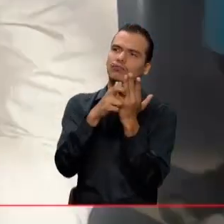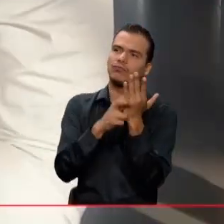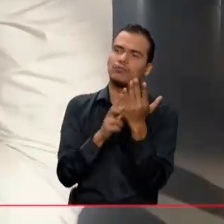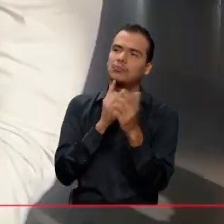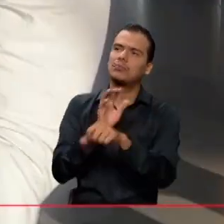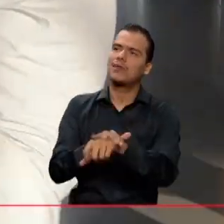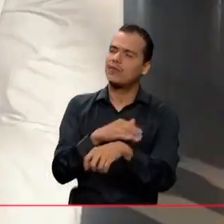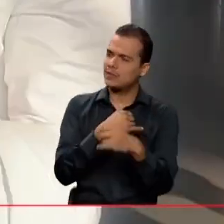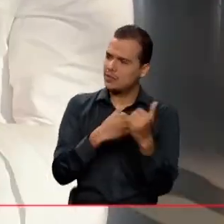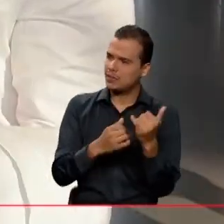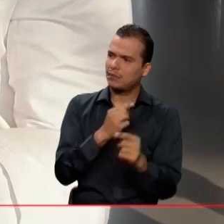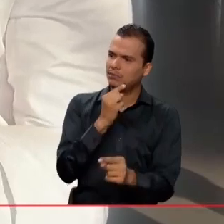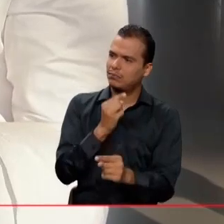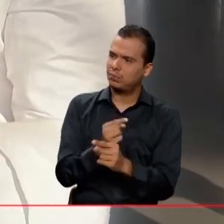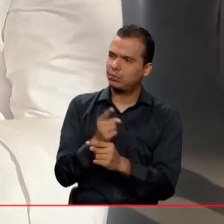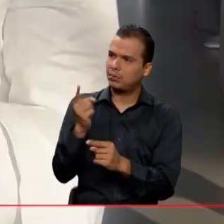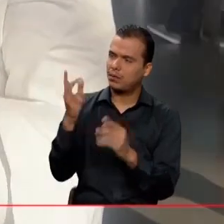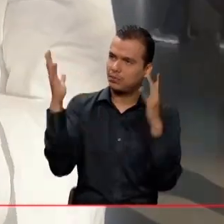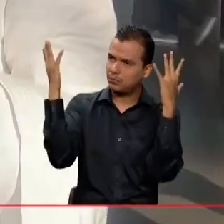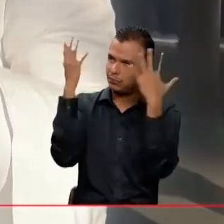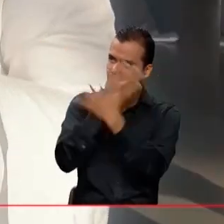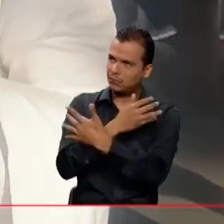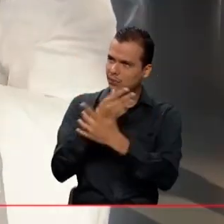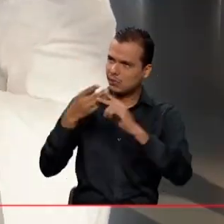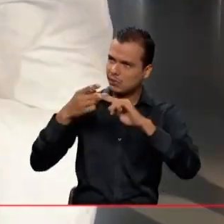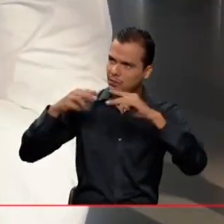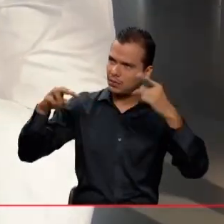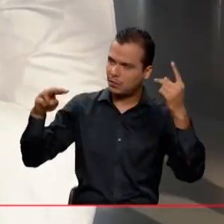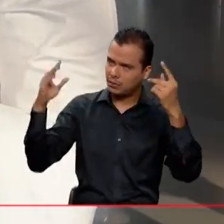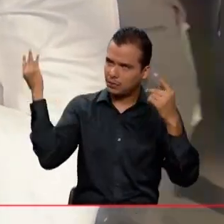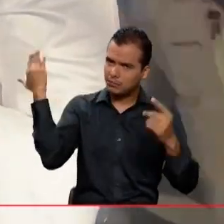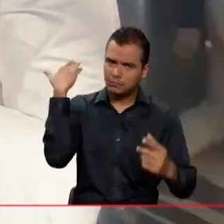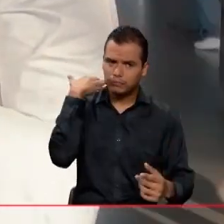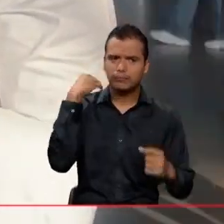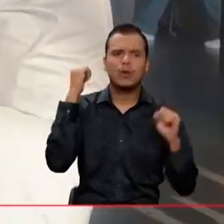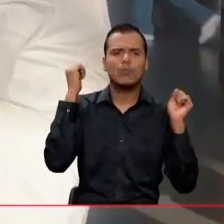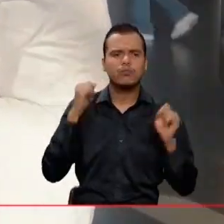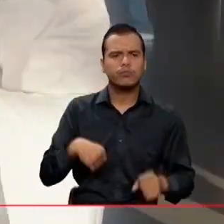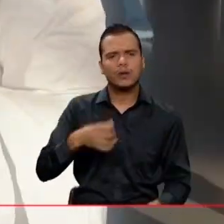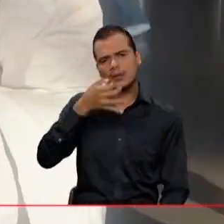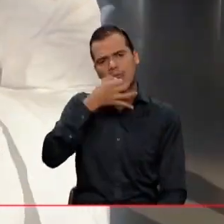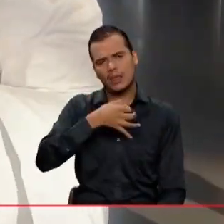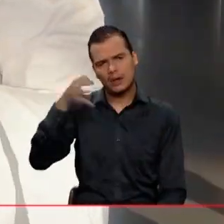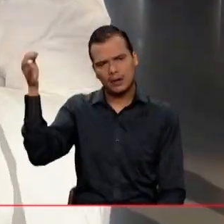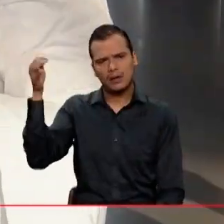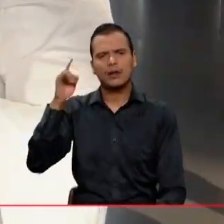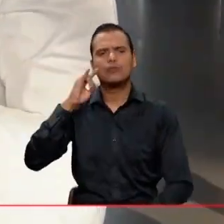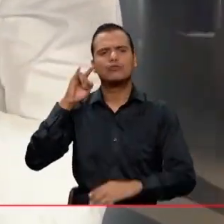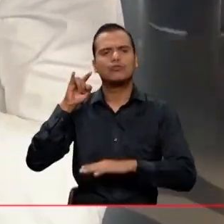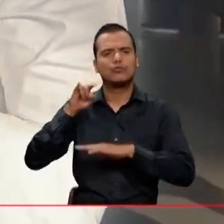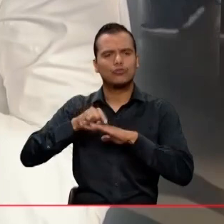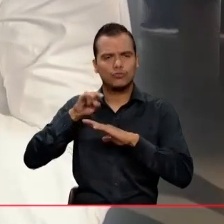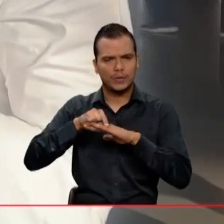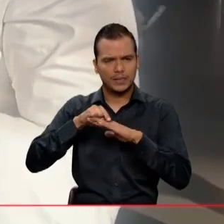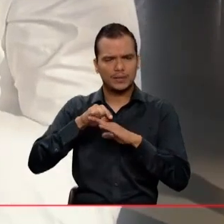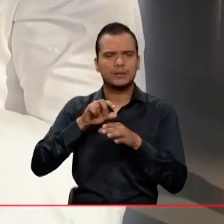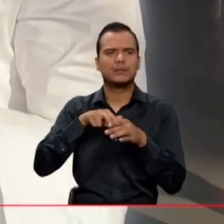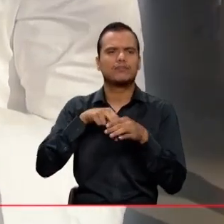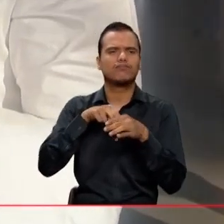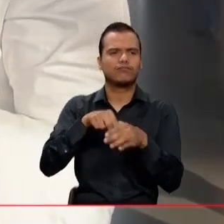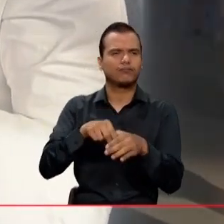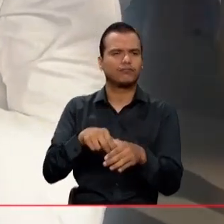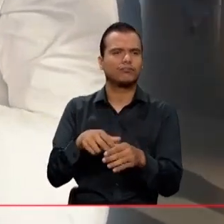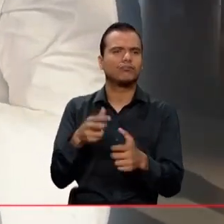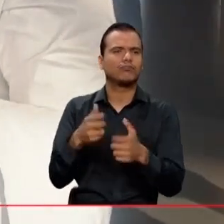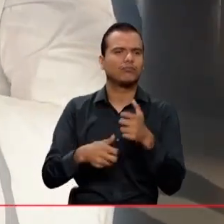esas condiciones no fueron las que se les informaron, pues obviamente puede denunciar ante la Superintendencia de Transporte cualquier irregularidad